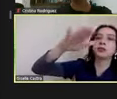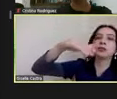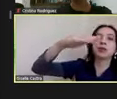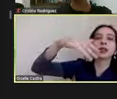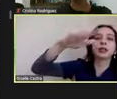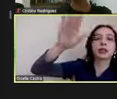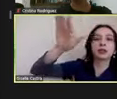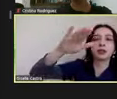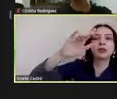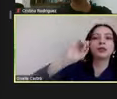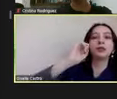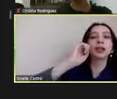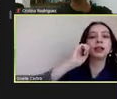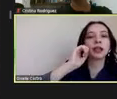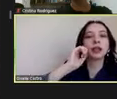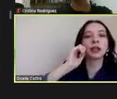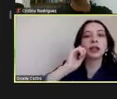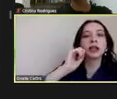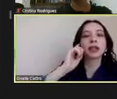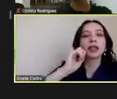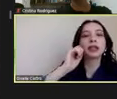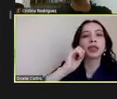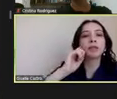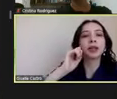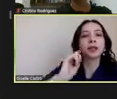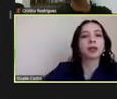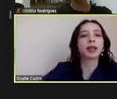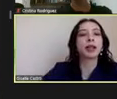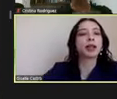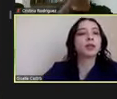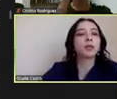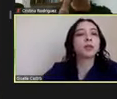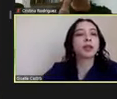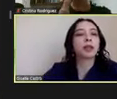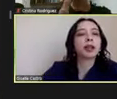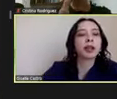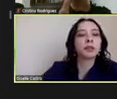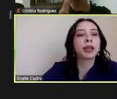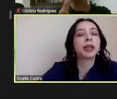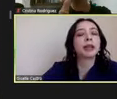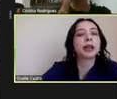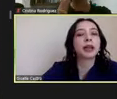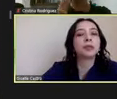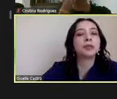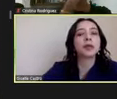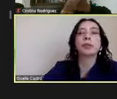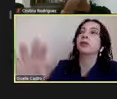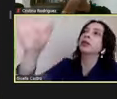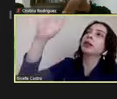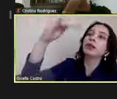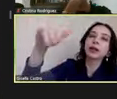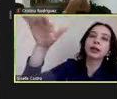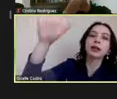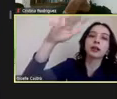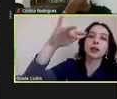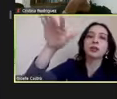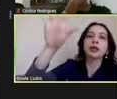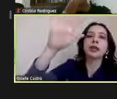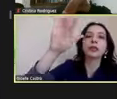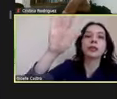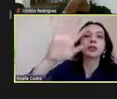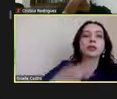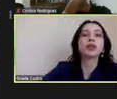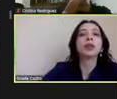abecedario en mayúsculas, en minúsculas. Ajá. Se le puede comentar aquí, como pueden ver en la imagen, que se haga con una pelotita, que